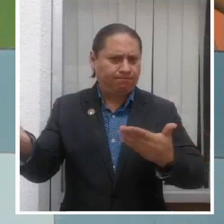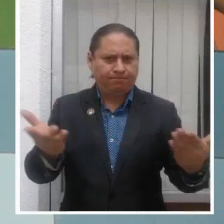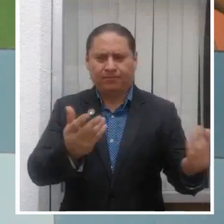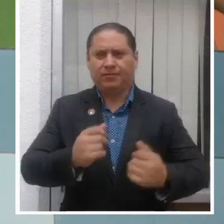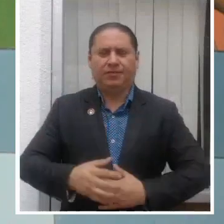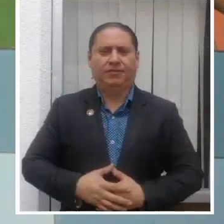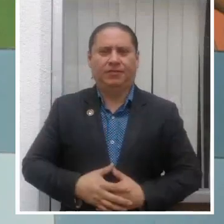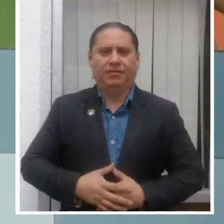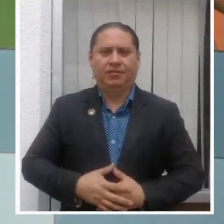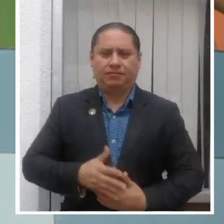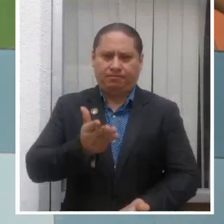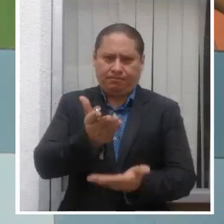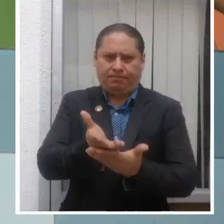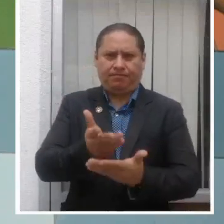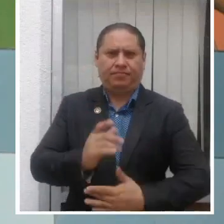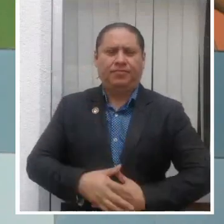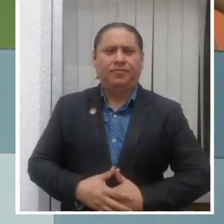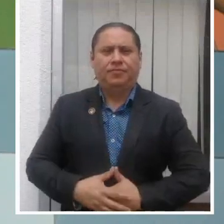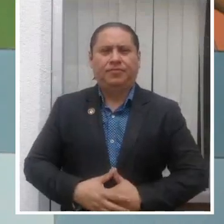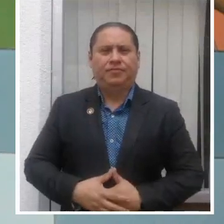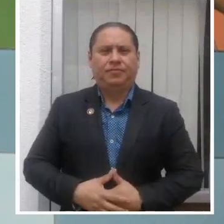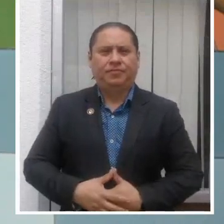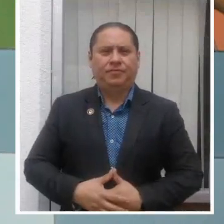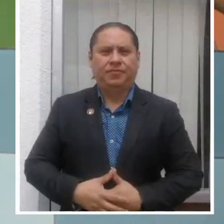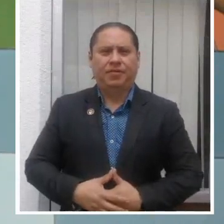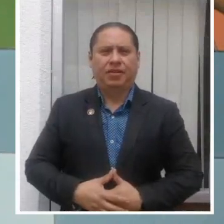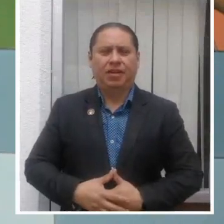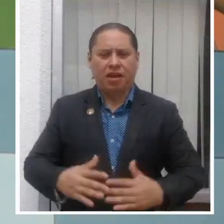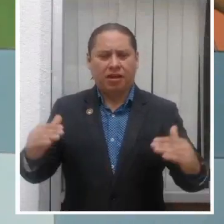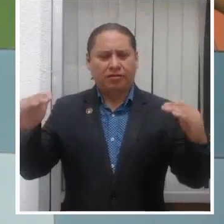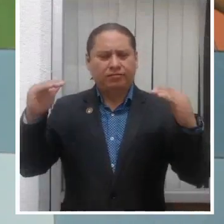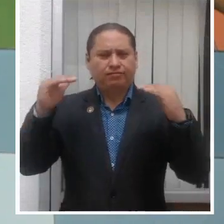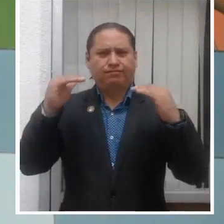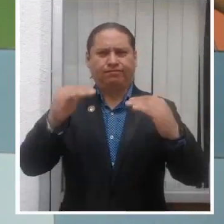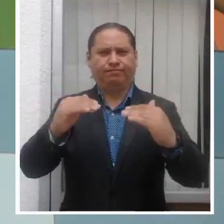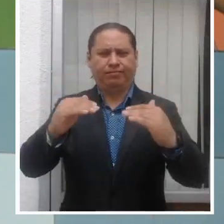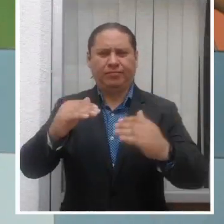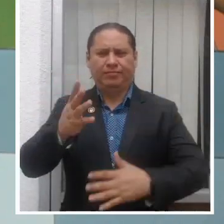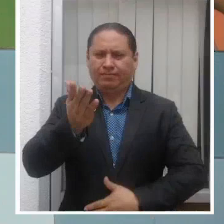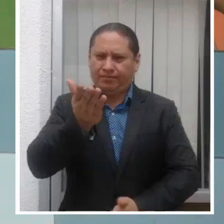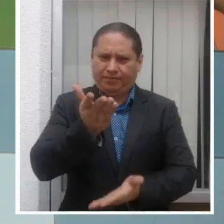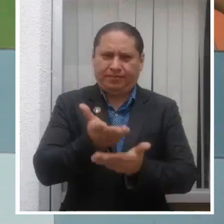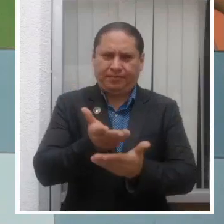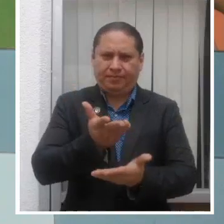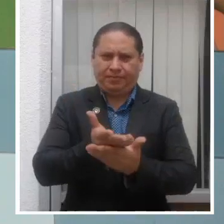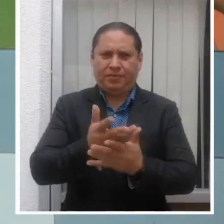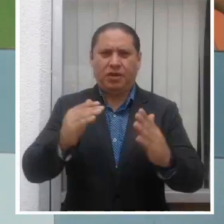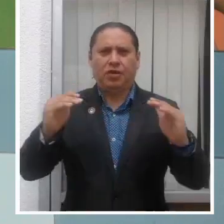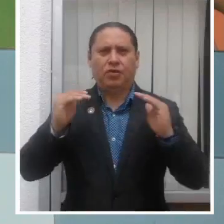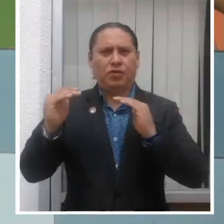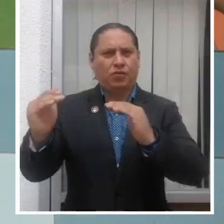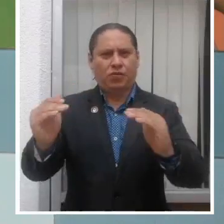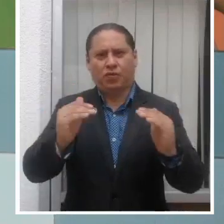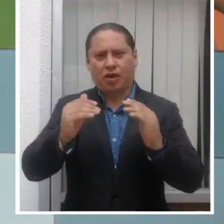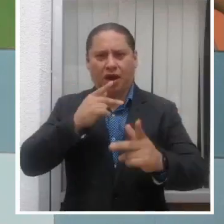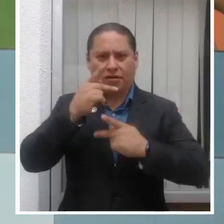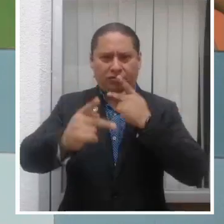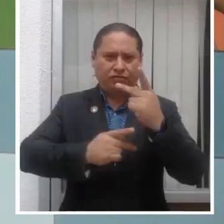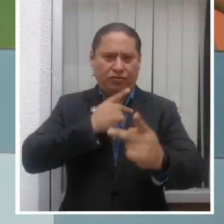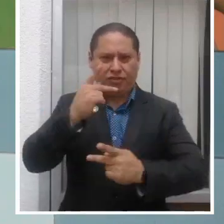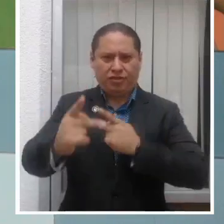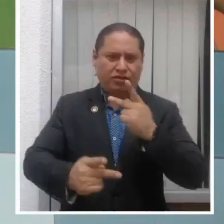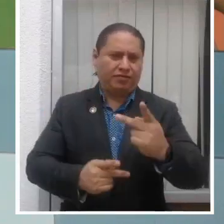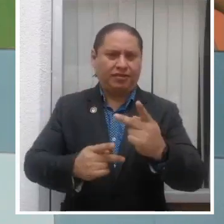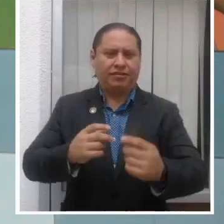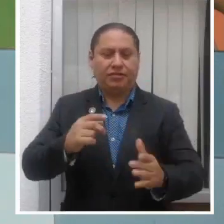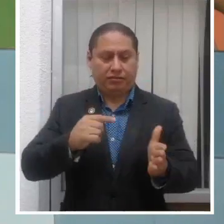los medios de que ondemos la bandera de la igualdad, ondemos la bandera de la igualdad en las palabras, y que a